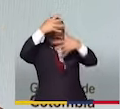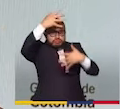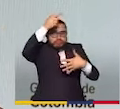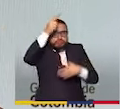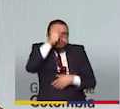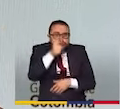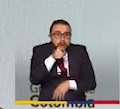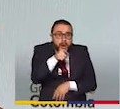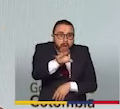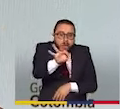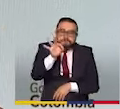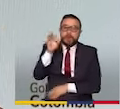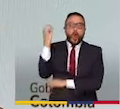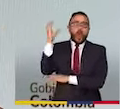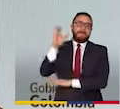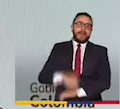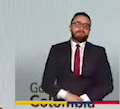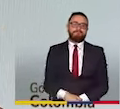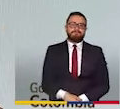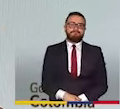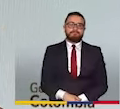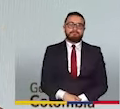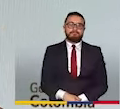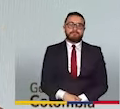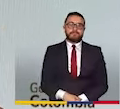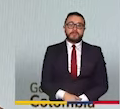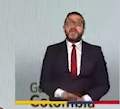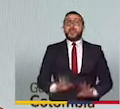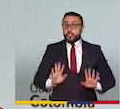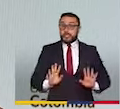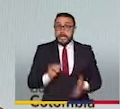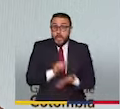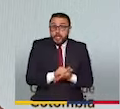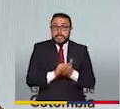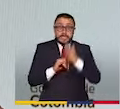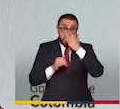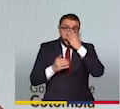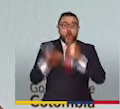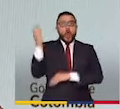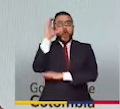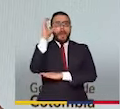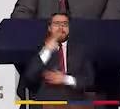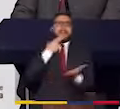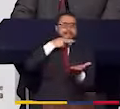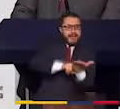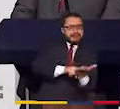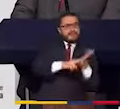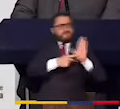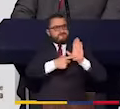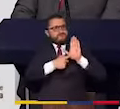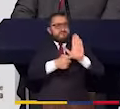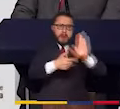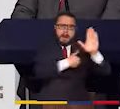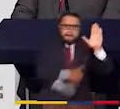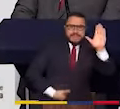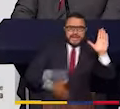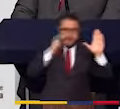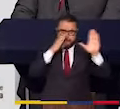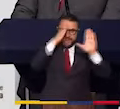Entonces hay que decir que Petro violó la confianza de una inteligencia, un centro de inteligencia